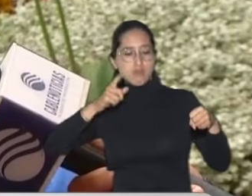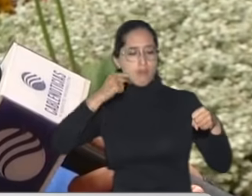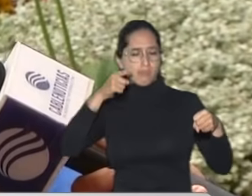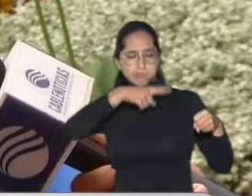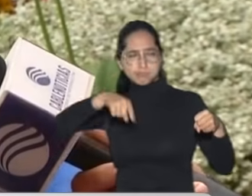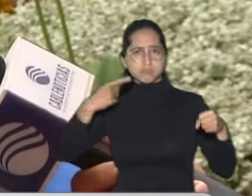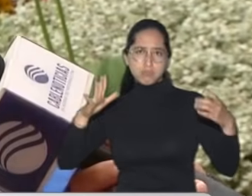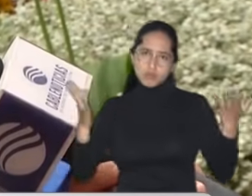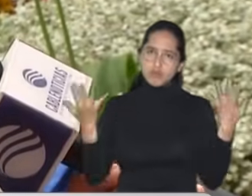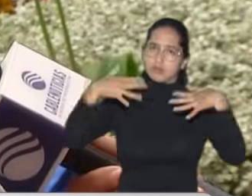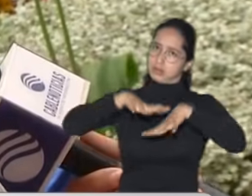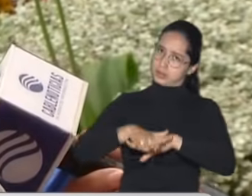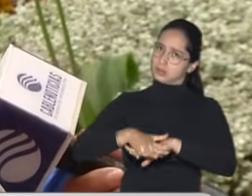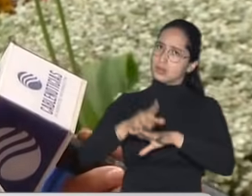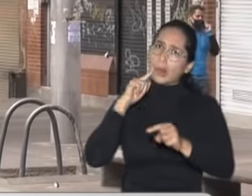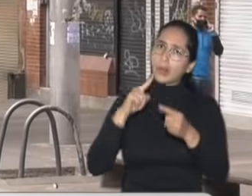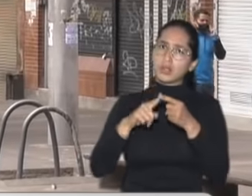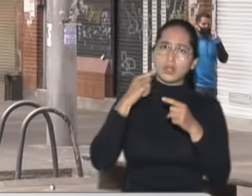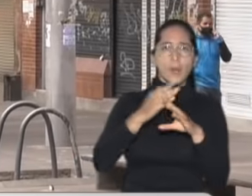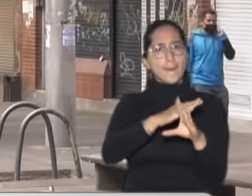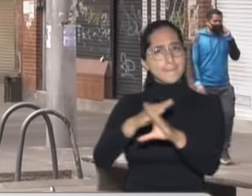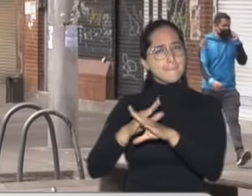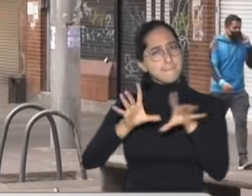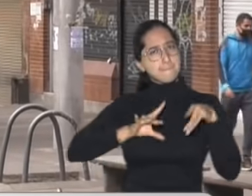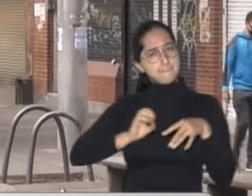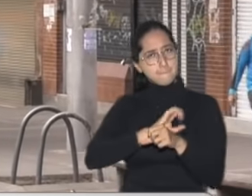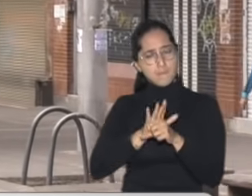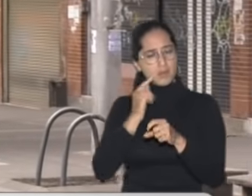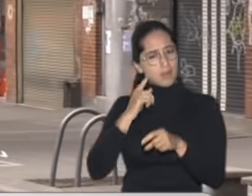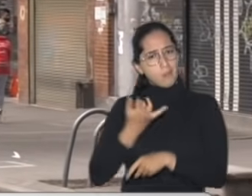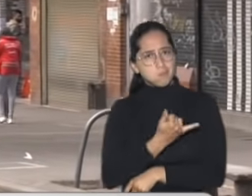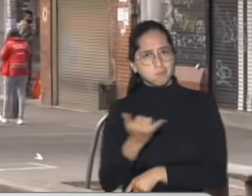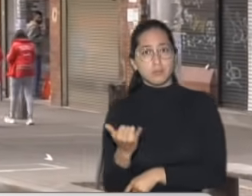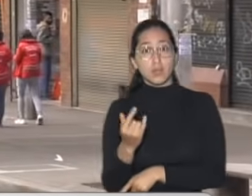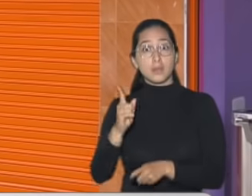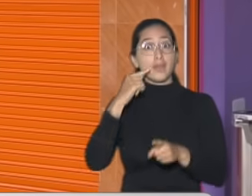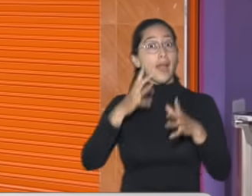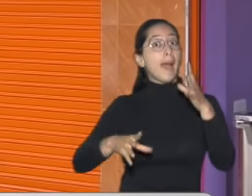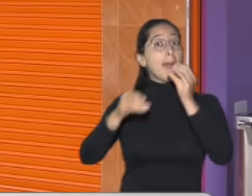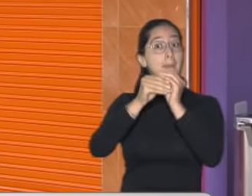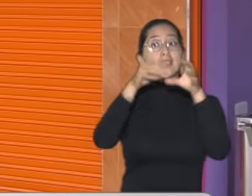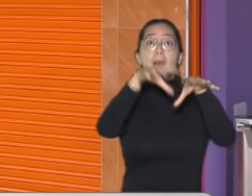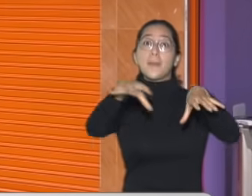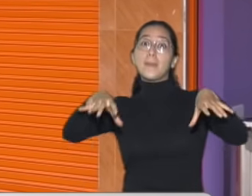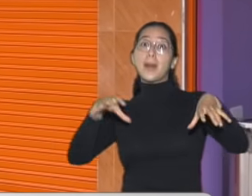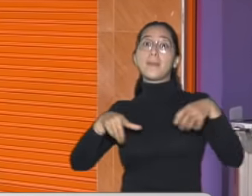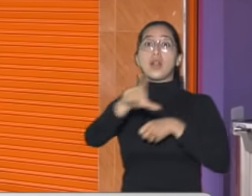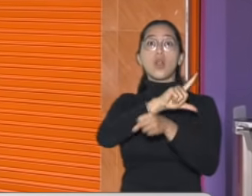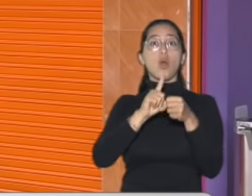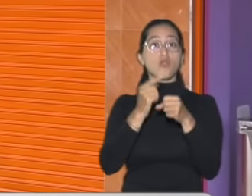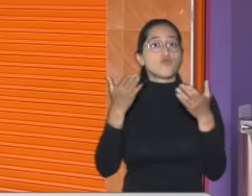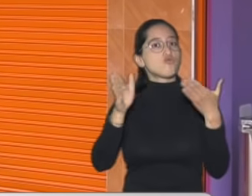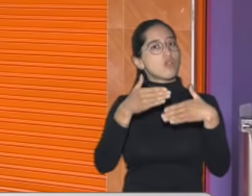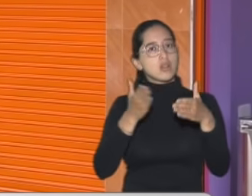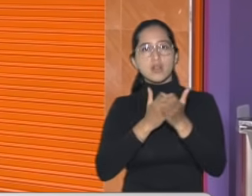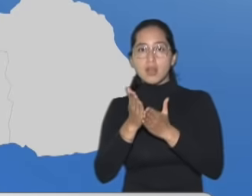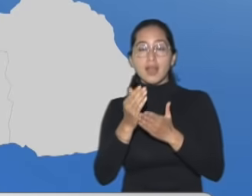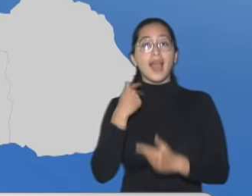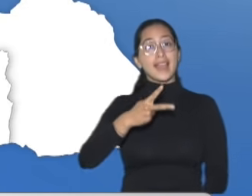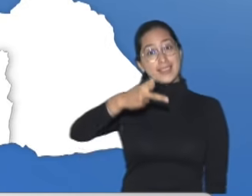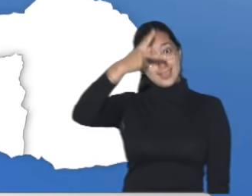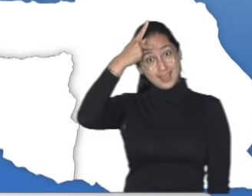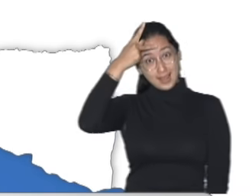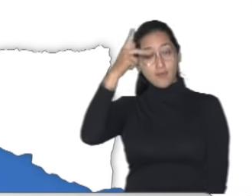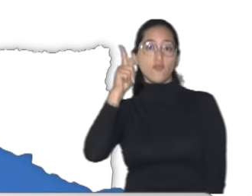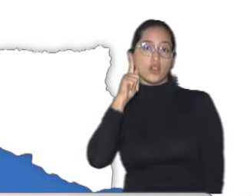número de unidades de cuidados intensivos. Cabe resaltar que 9 localidades permanecerán confinadas: Kennedy, Fontibón, hasta el 21 de enero,